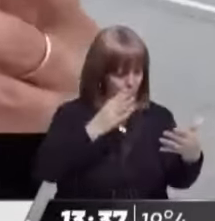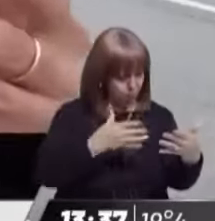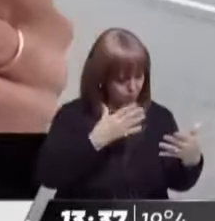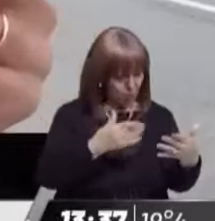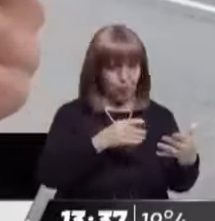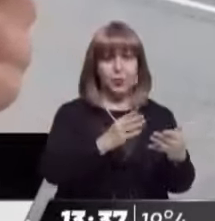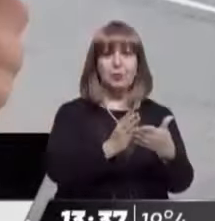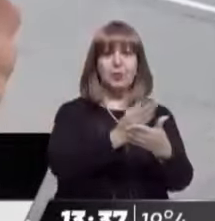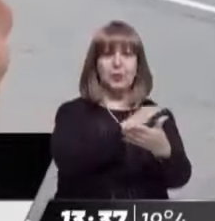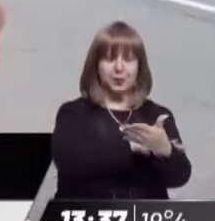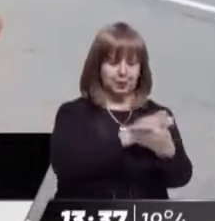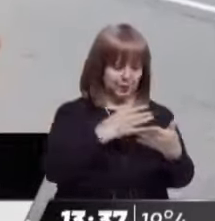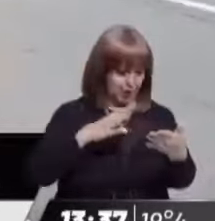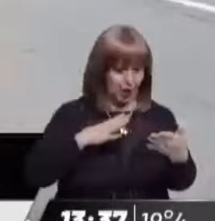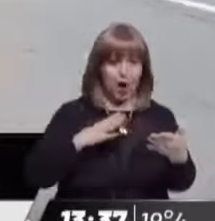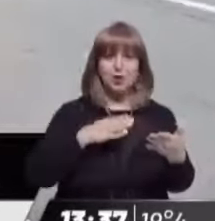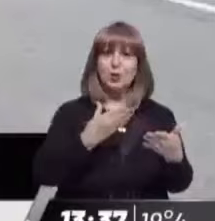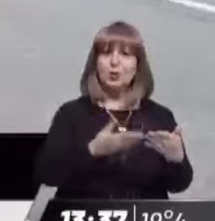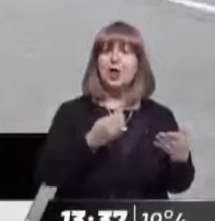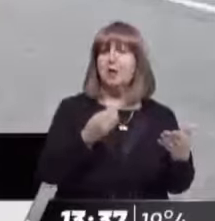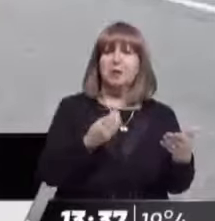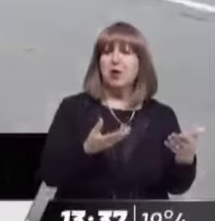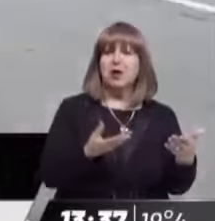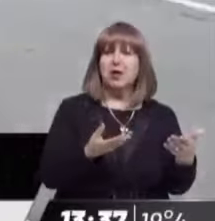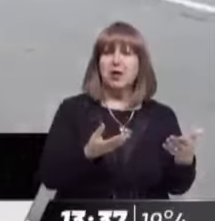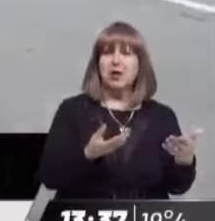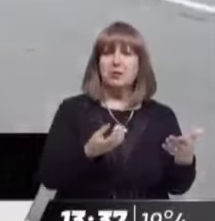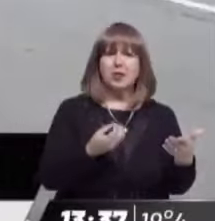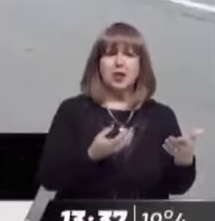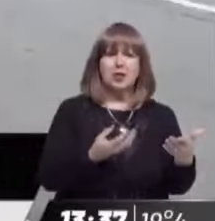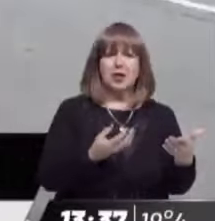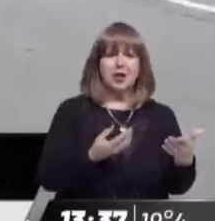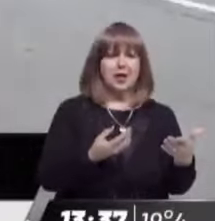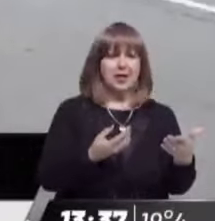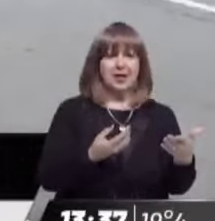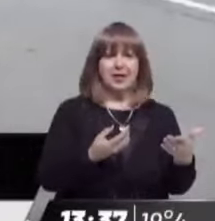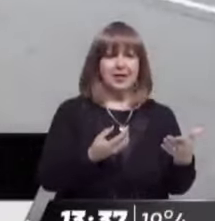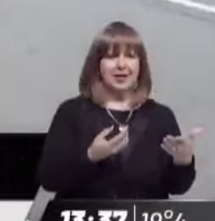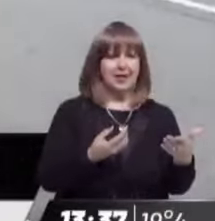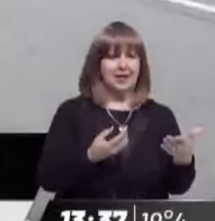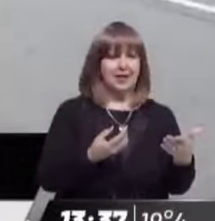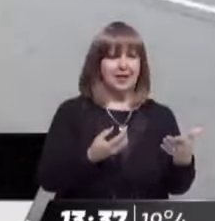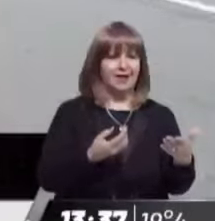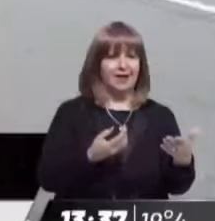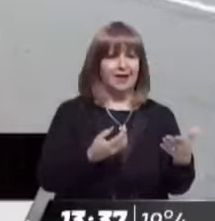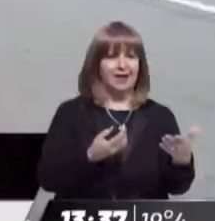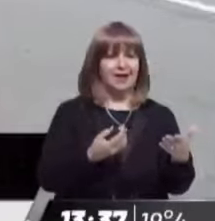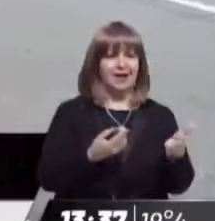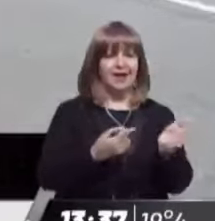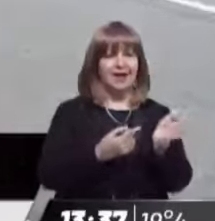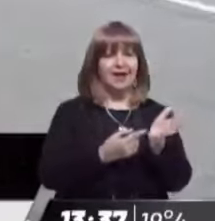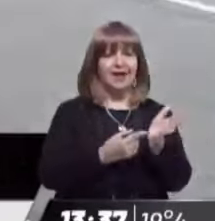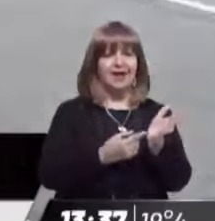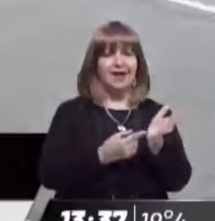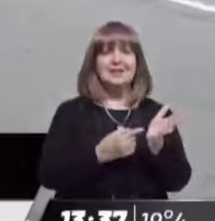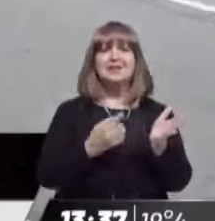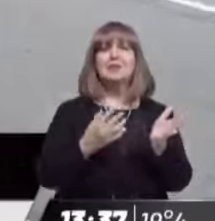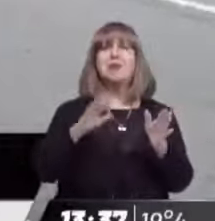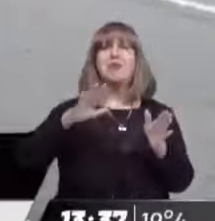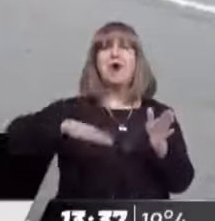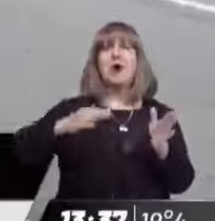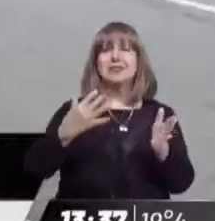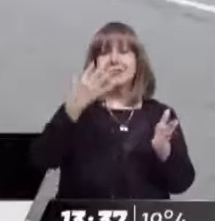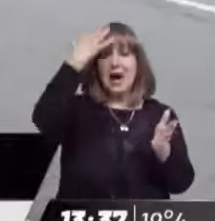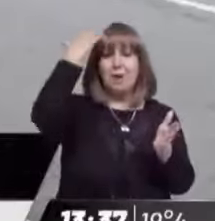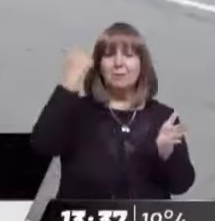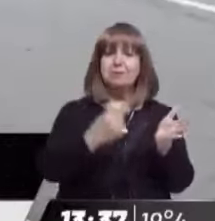candidato republicano, Trump. Pero... Sí, las aventuras de Trump. Digamos, en realidad... Las aventuras del pequeño Trump, ¿estos qué son?